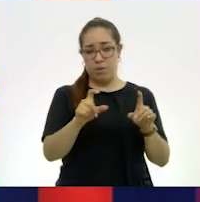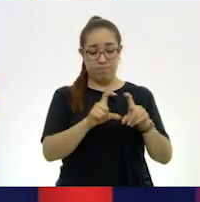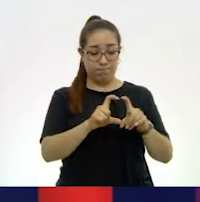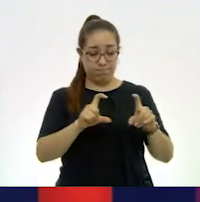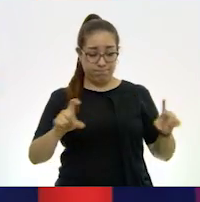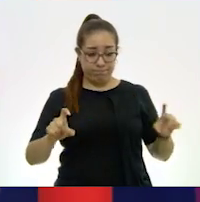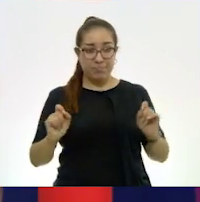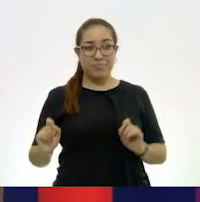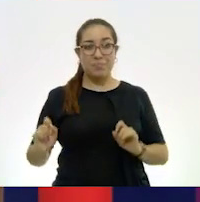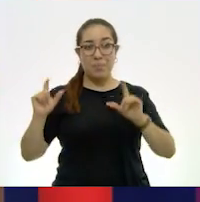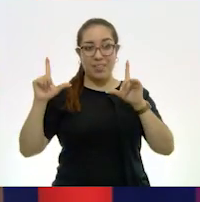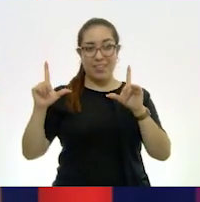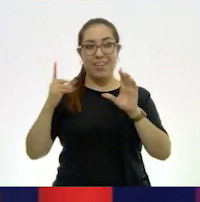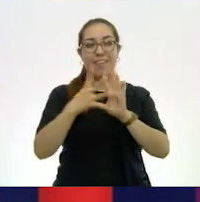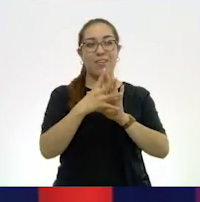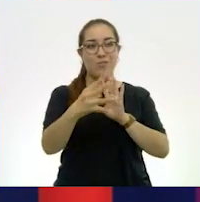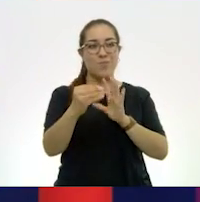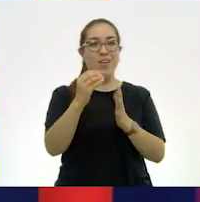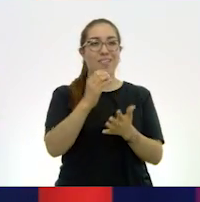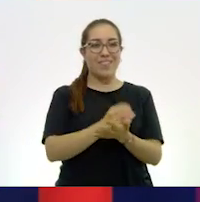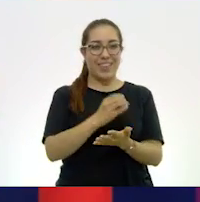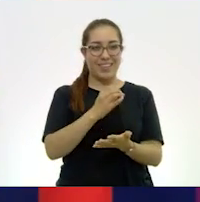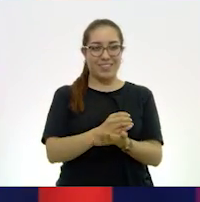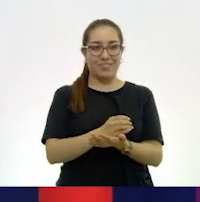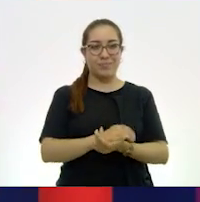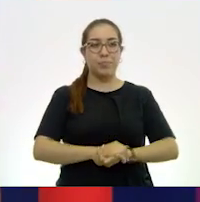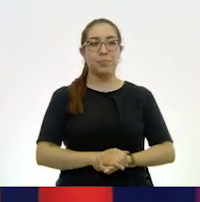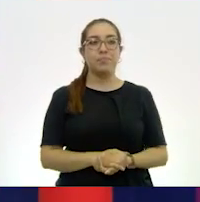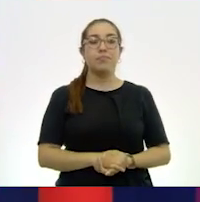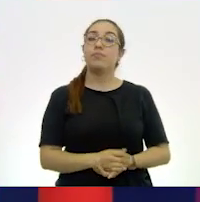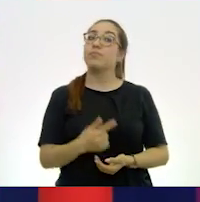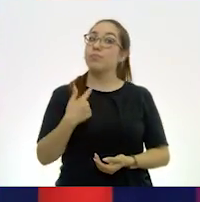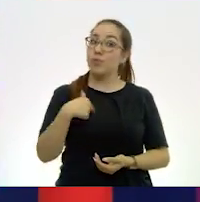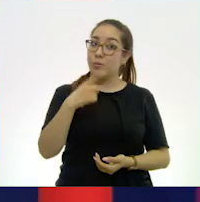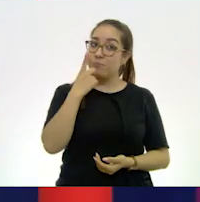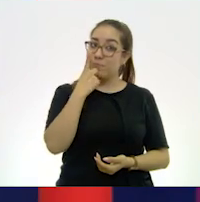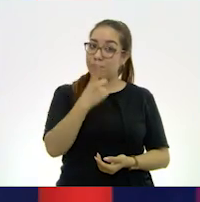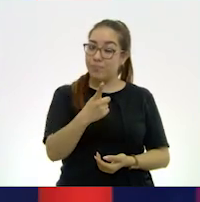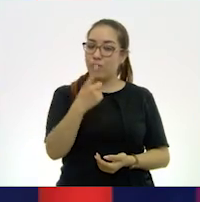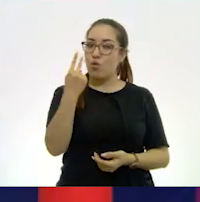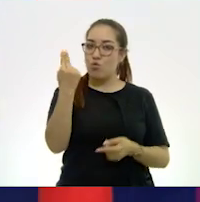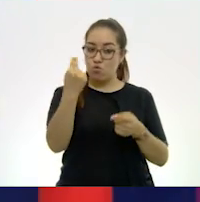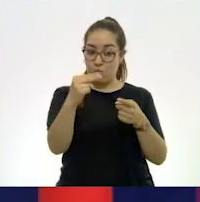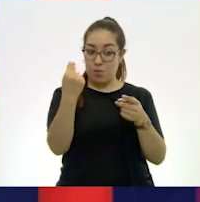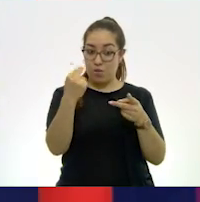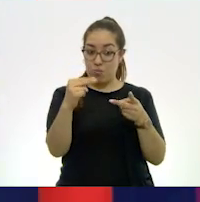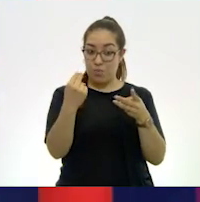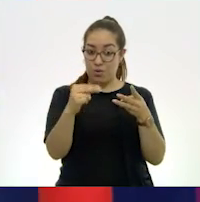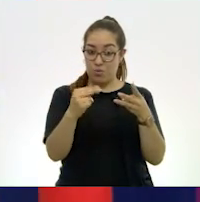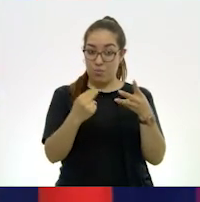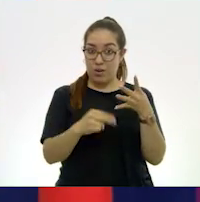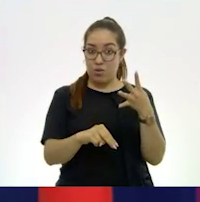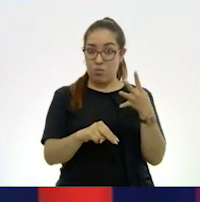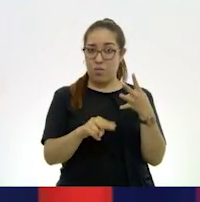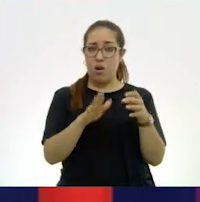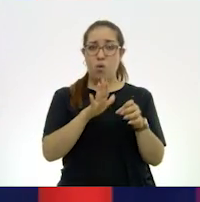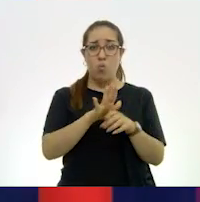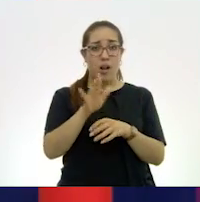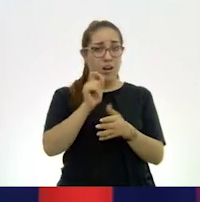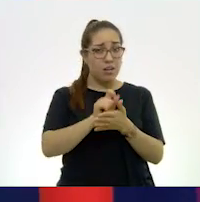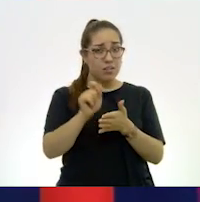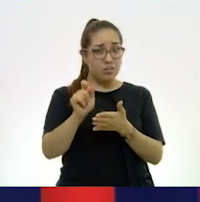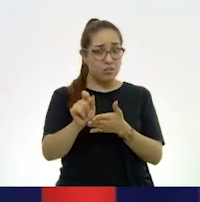aparecen en la pantalla en lengua materna. Debo mencionarles que el nombre de las plantas están escritas en